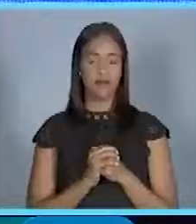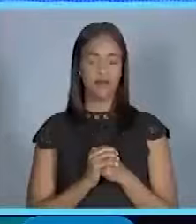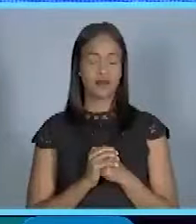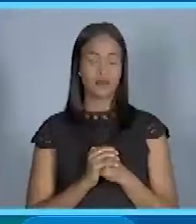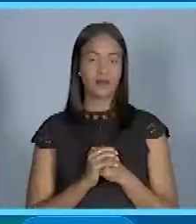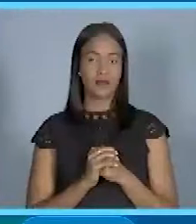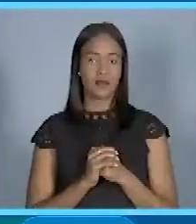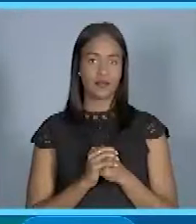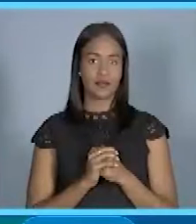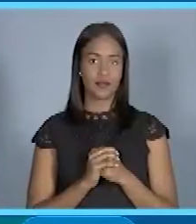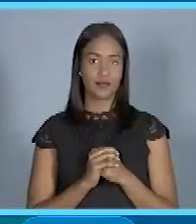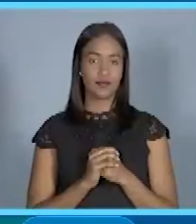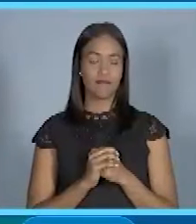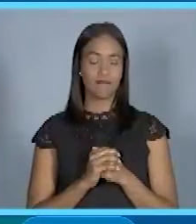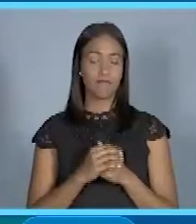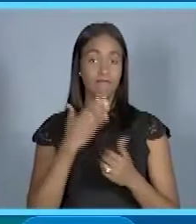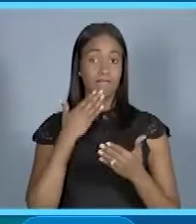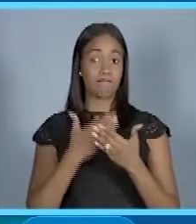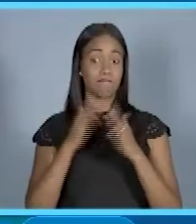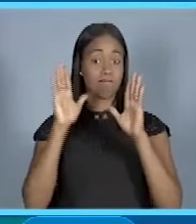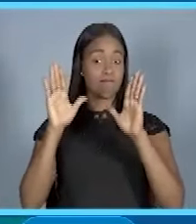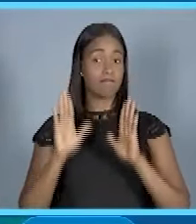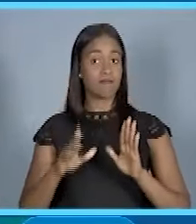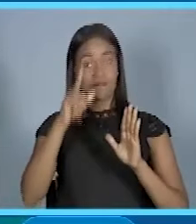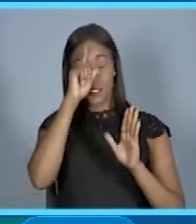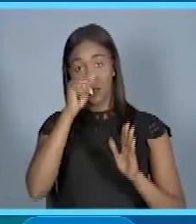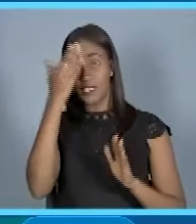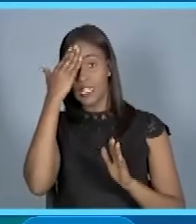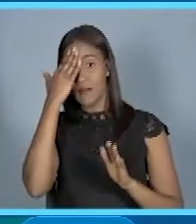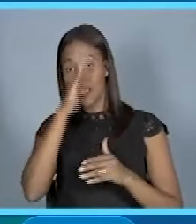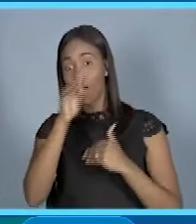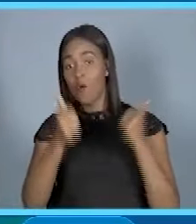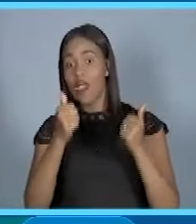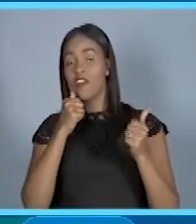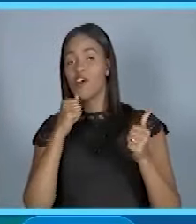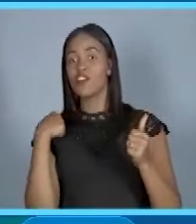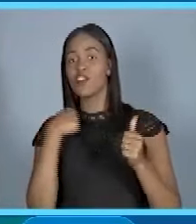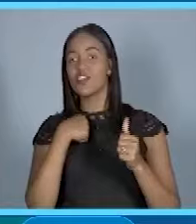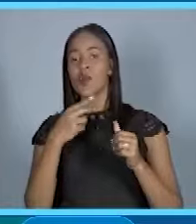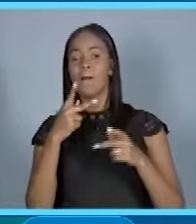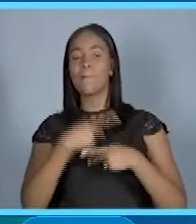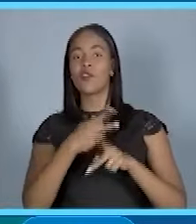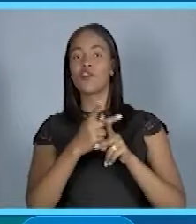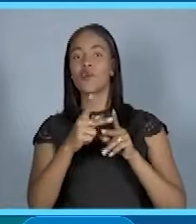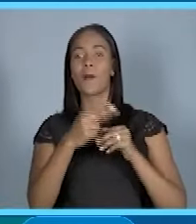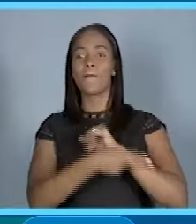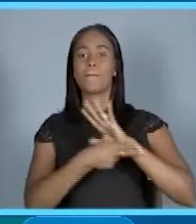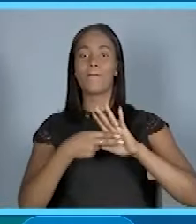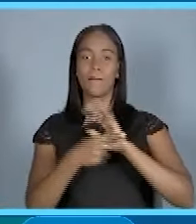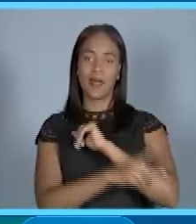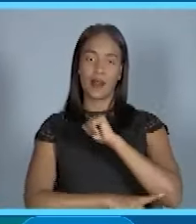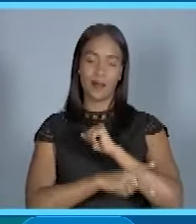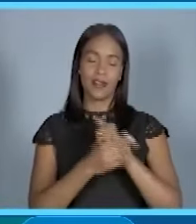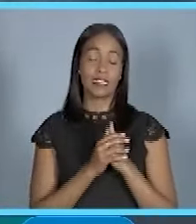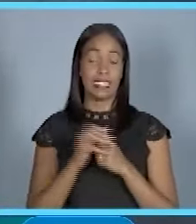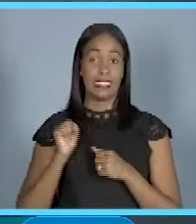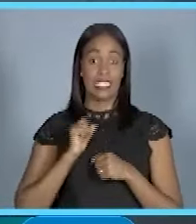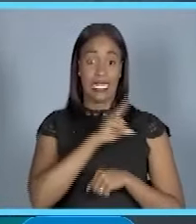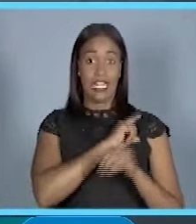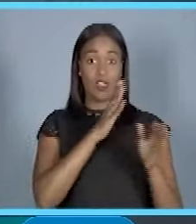Noticias. Excelente iniciativa para identificar nuestros productos marca país. Señores, el senador por la provincia de Pedernales,